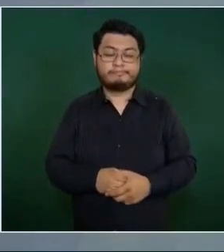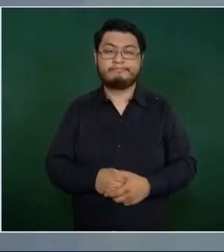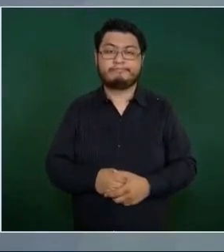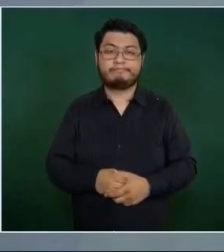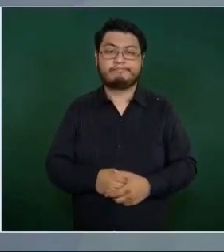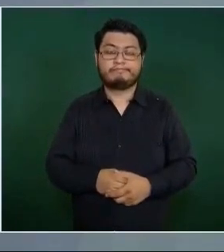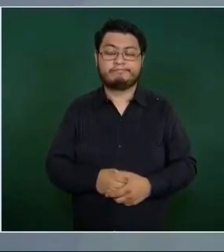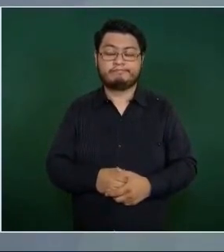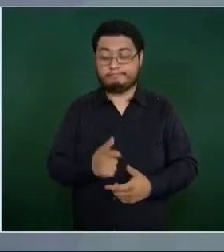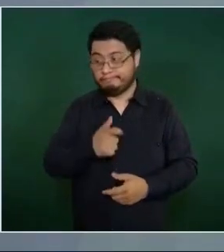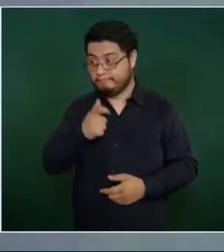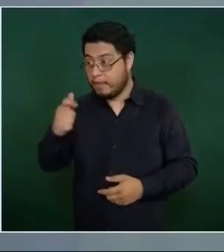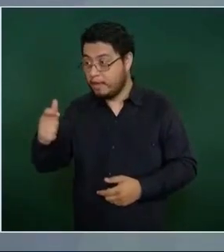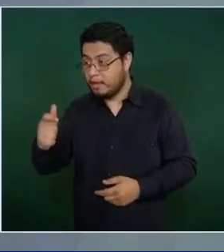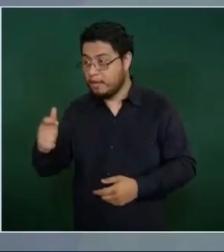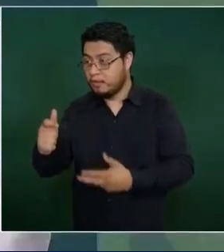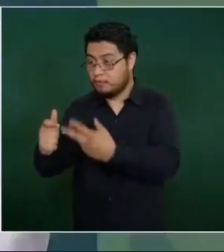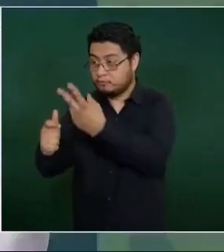No.